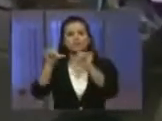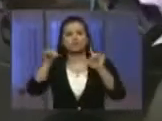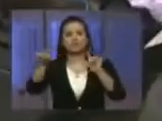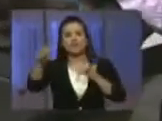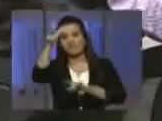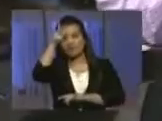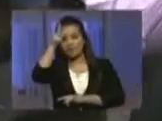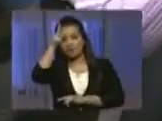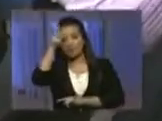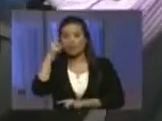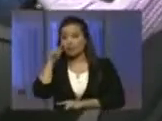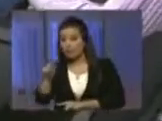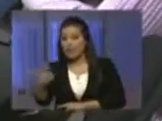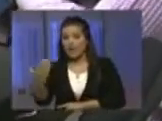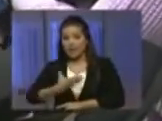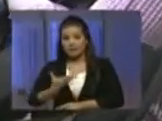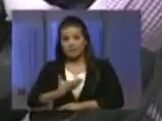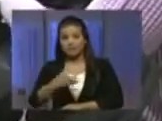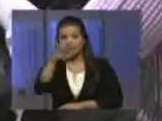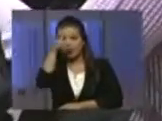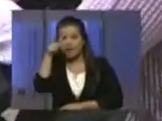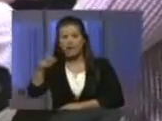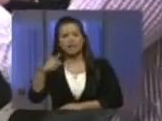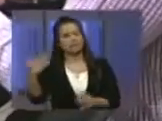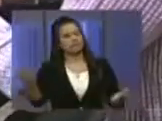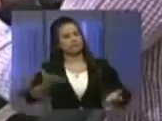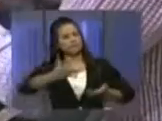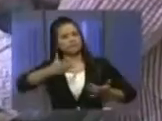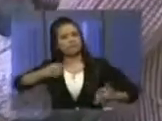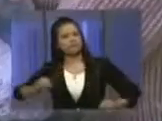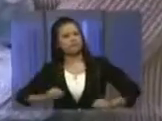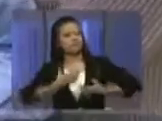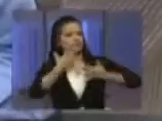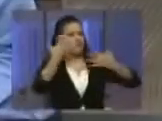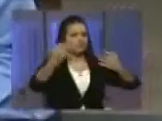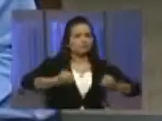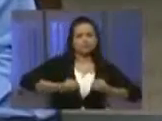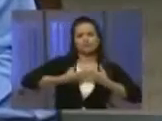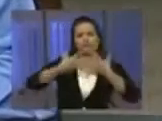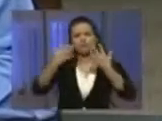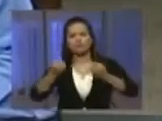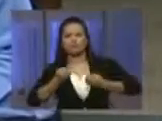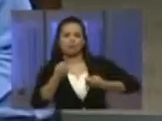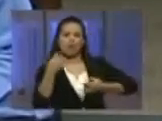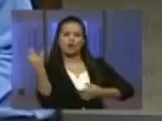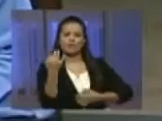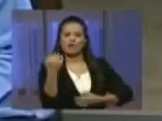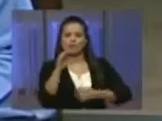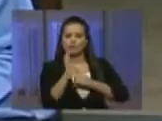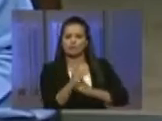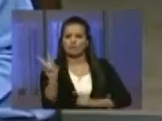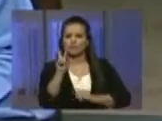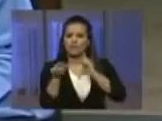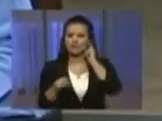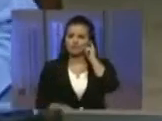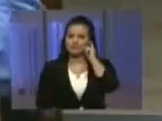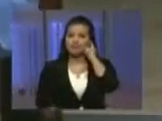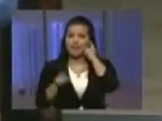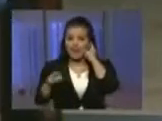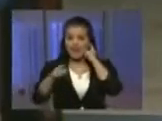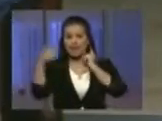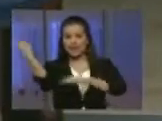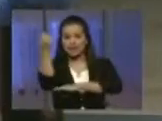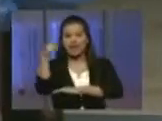resultó recitando una poesía llanera coplero del Llano Qué le parece de los